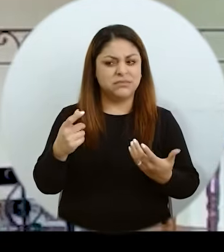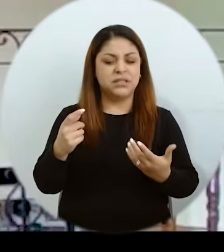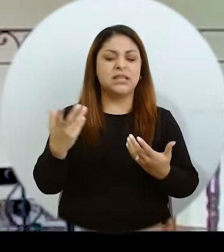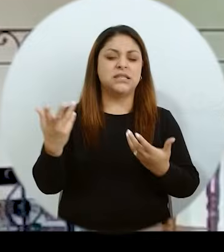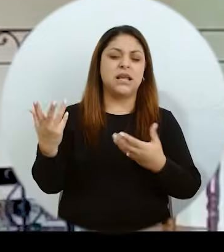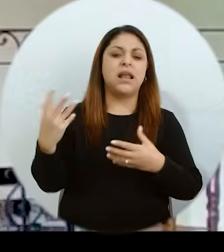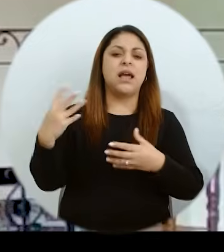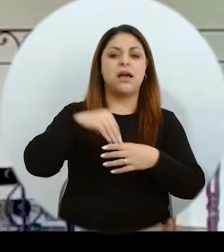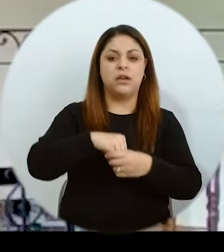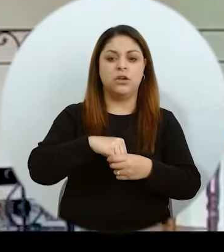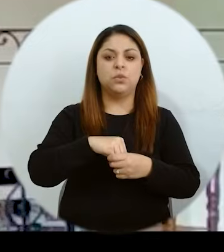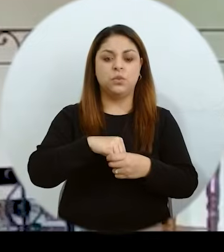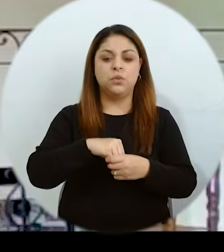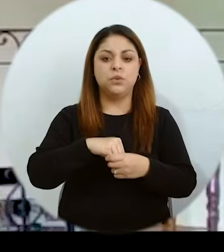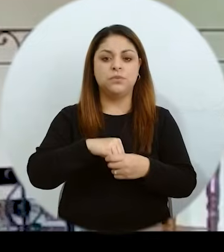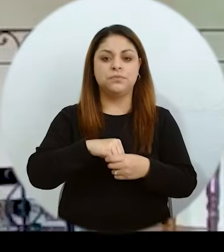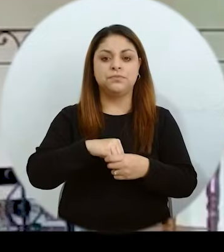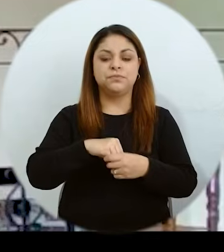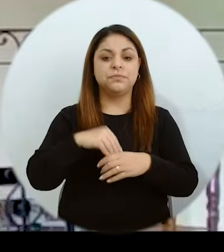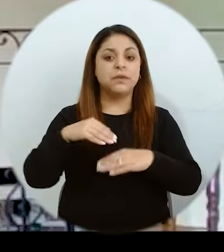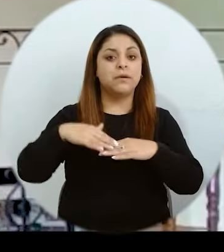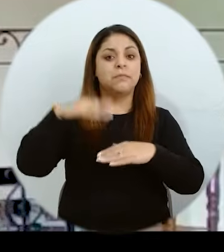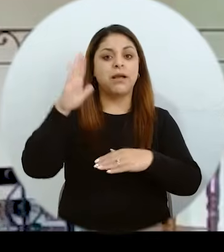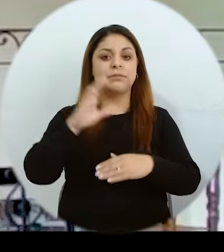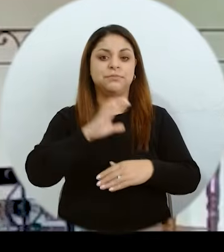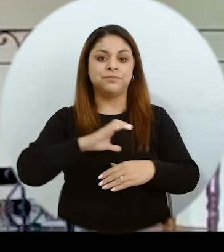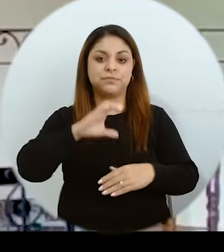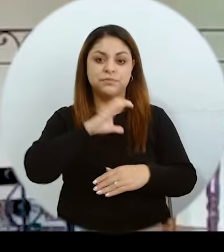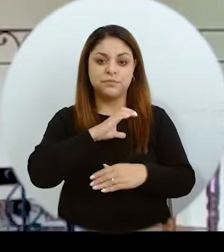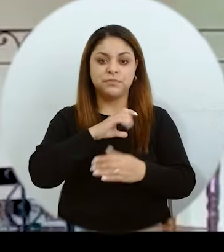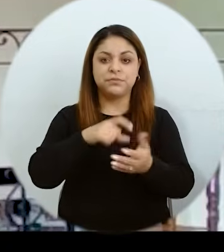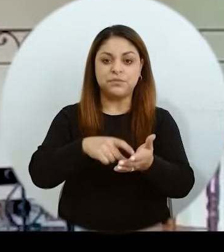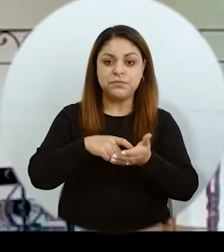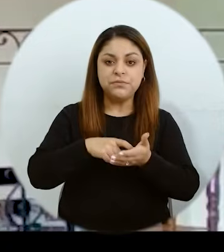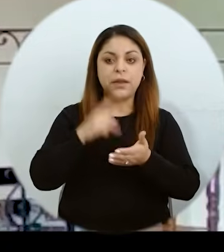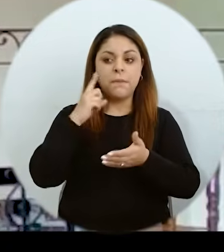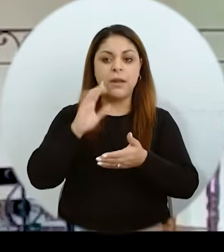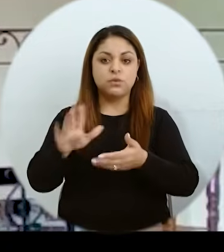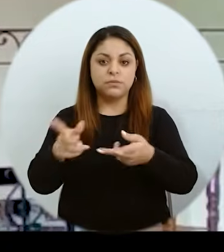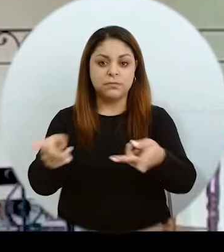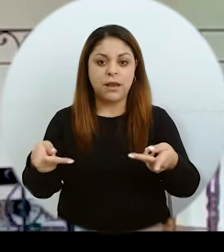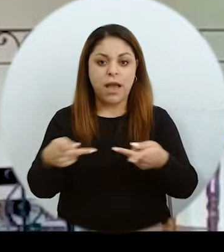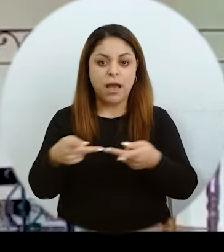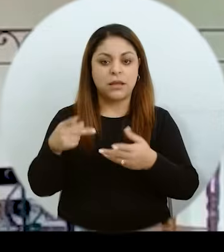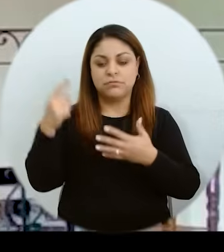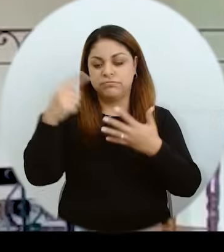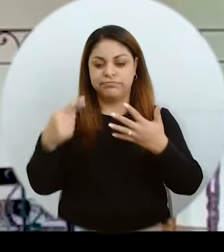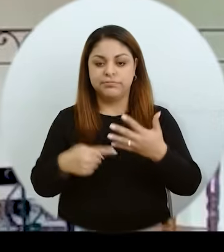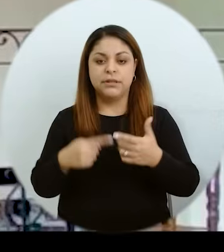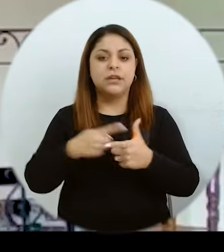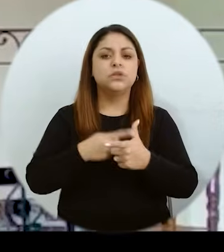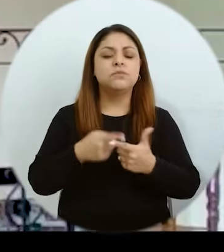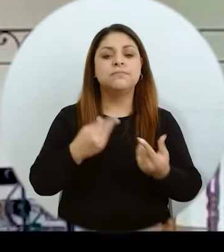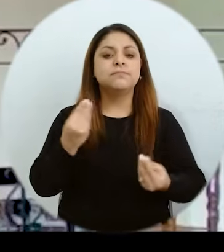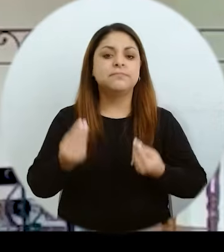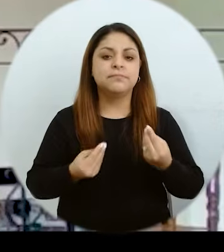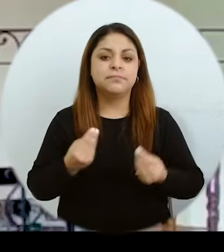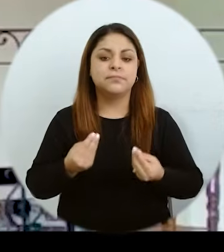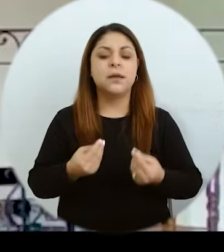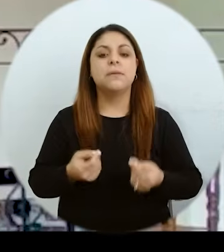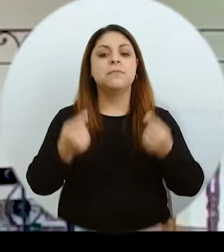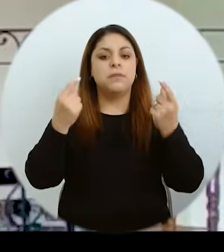ha incluido mayores condiciones en cuanto a plazas, etcétera. Esto lo que hace es